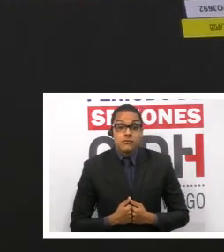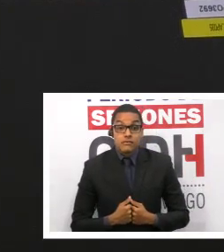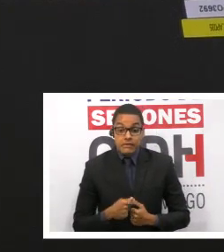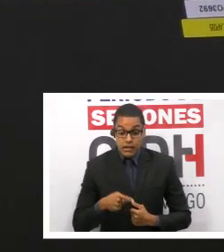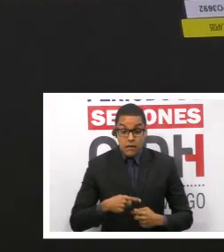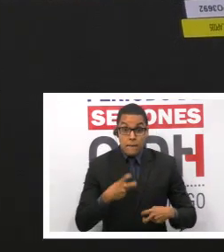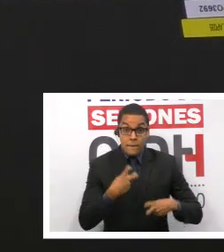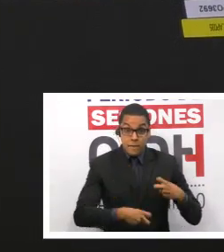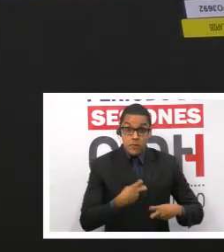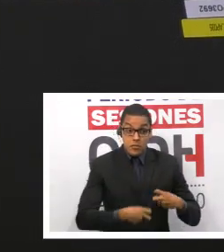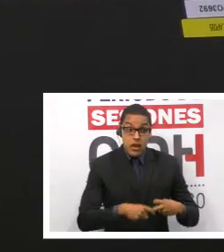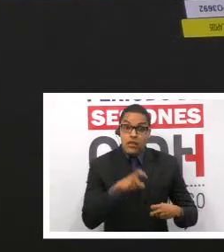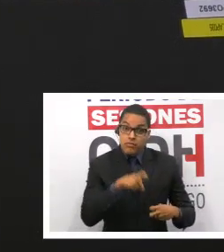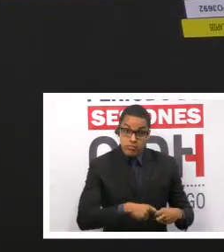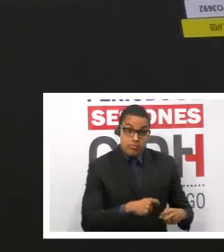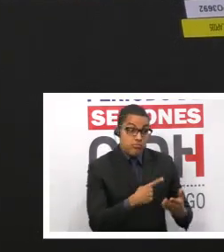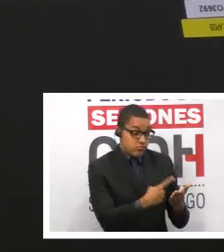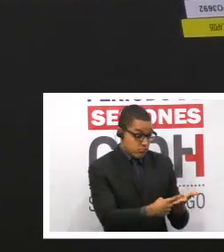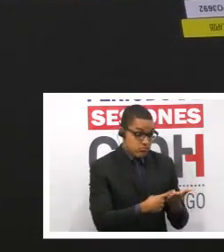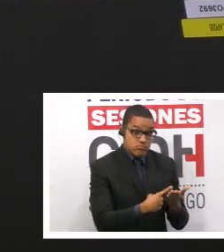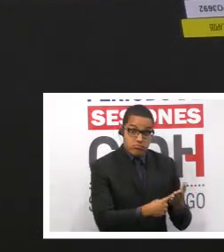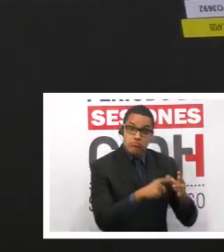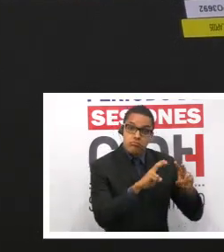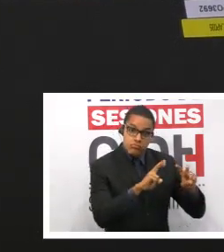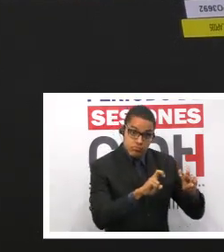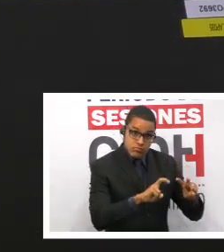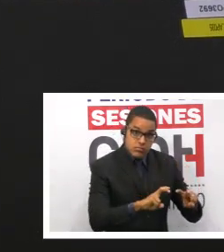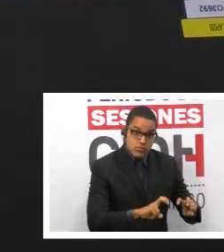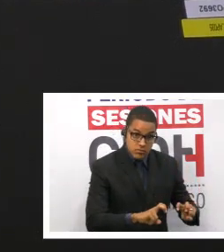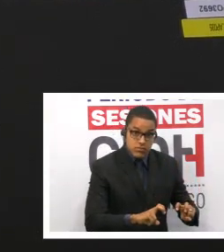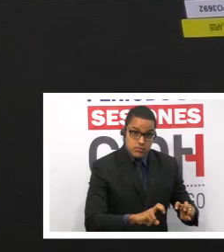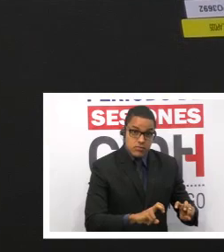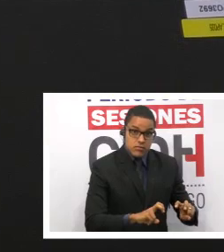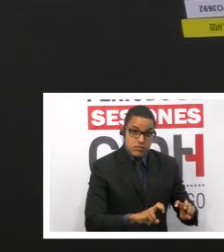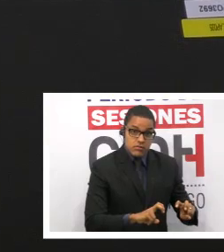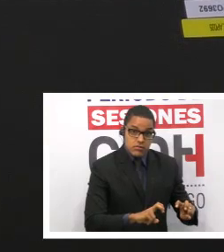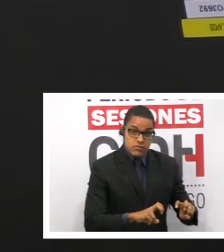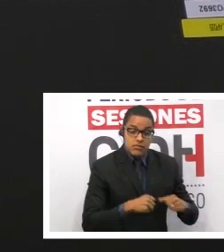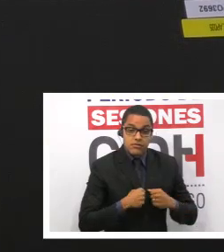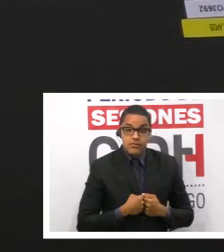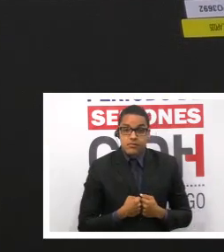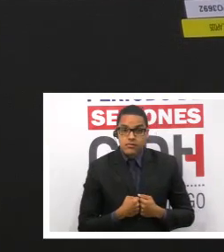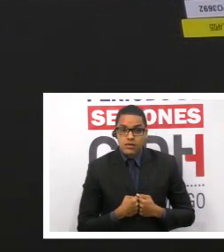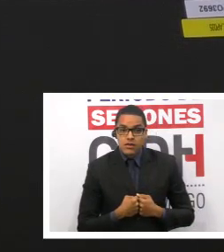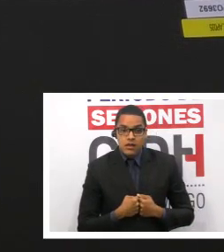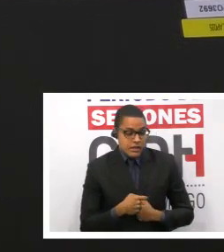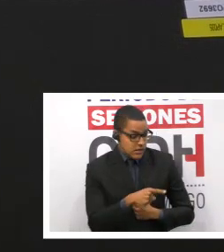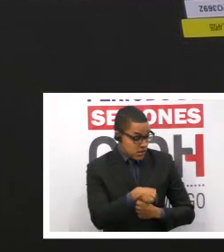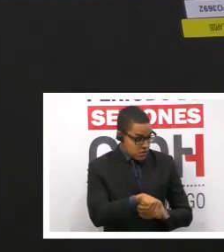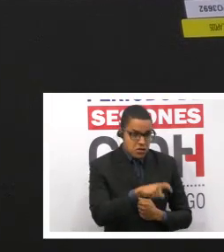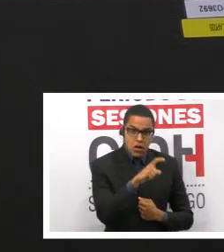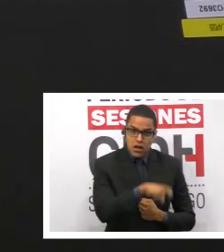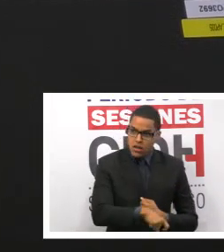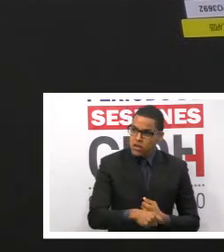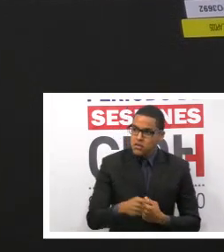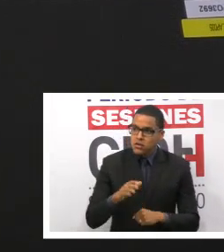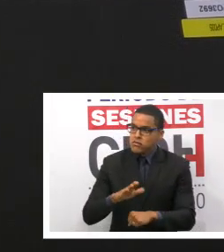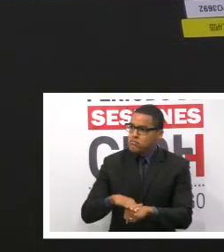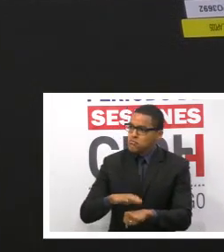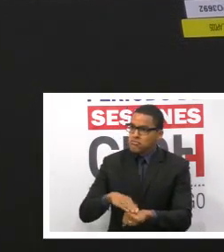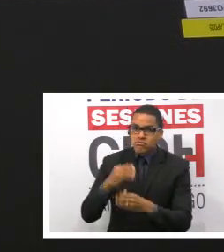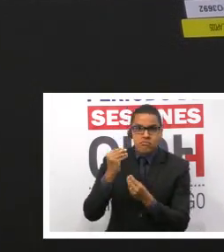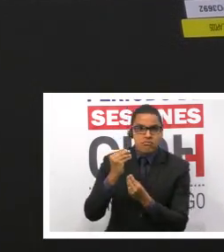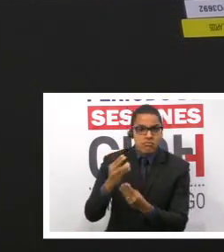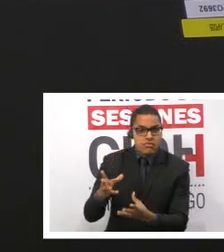que se debe evaluar asegurar que los sectores más desfavorecidos tengan una voz y participen de la discusión y puedan mostrar el impacto